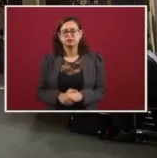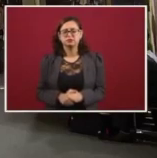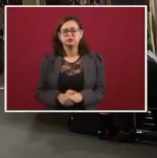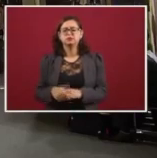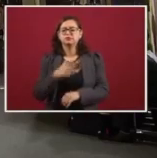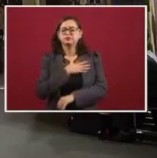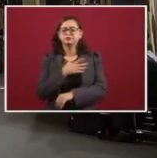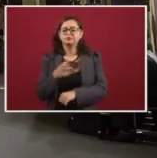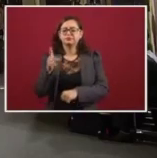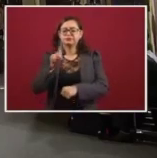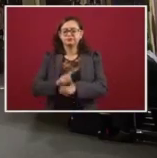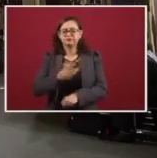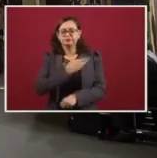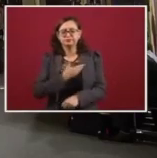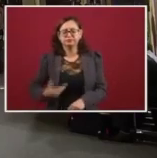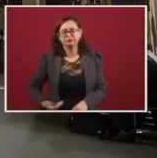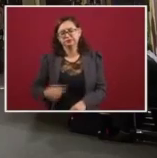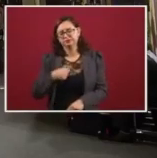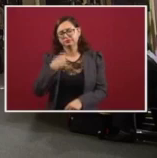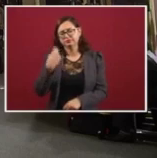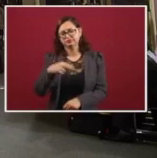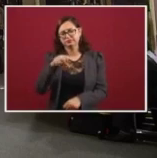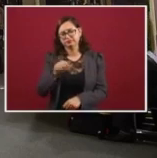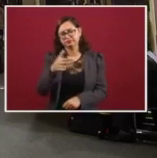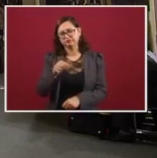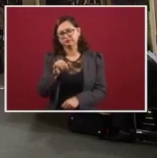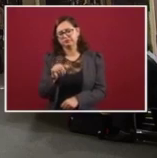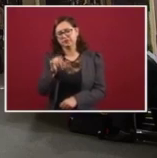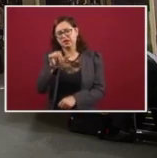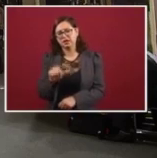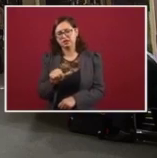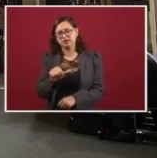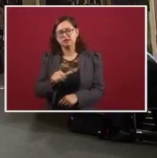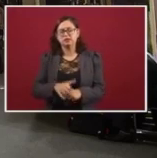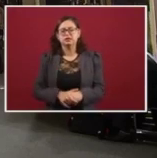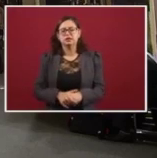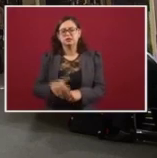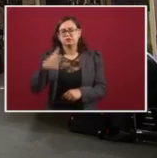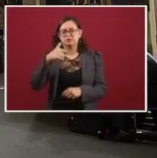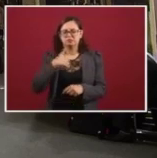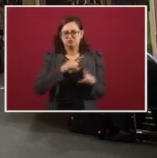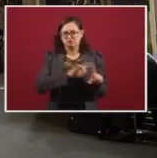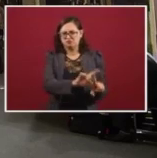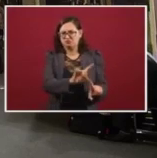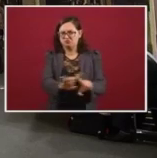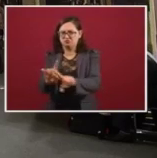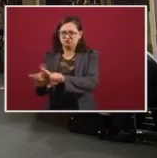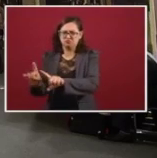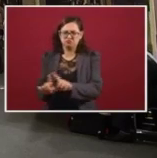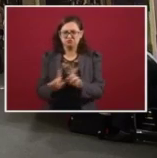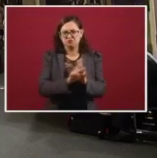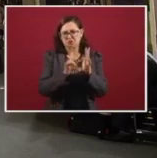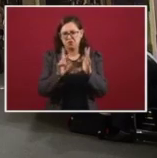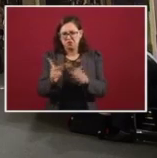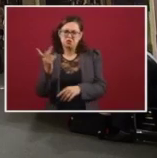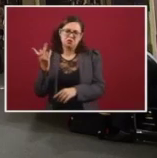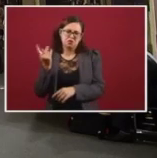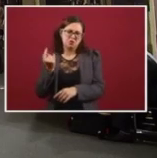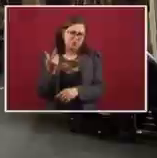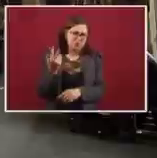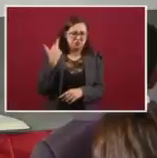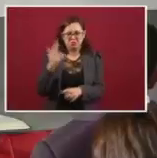Buenos días, presidente. Shaila Rosagel, corresponsal de Grupo Gili, El Imparcial, La Crónica y Frontera de Tijuana.